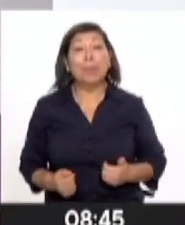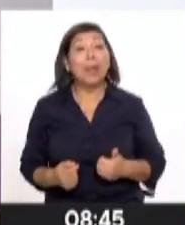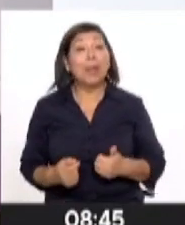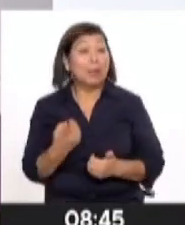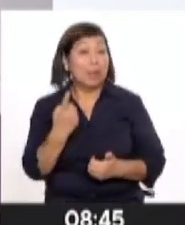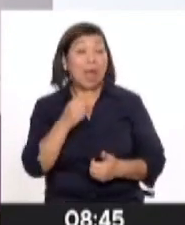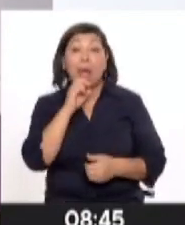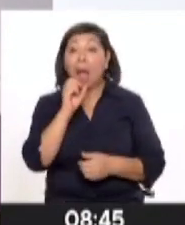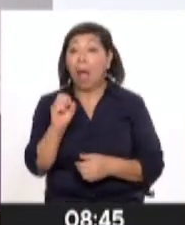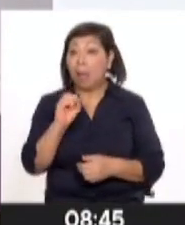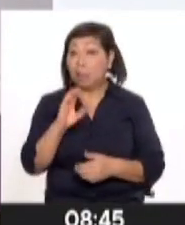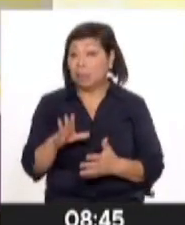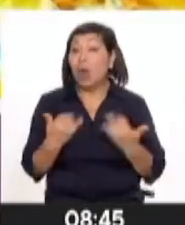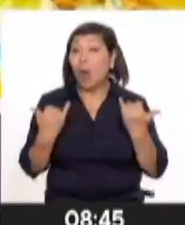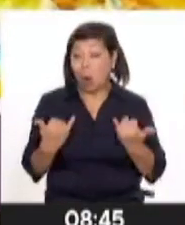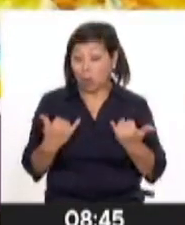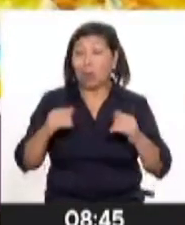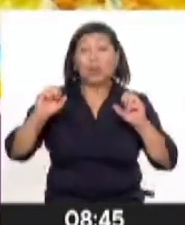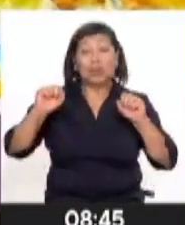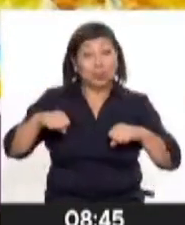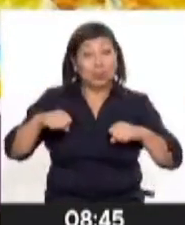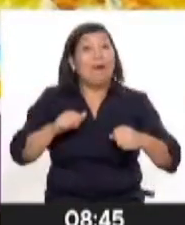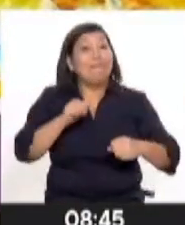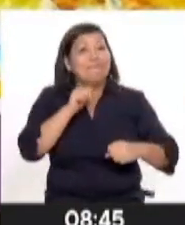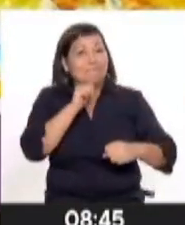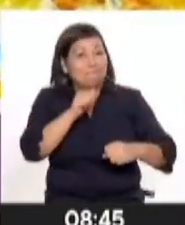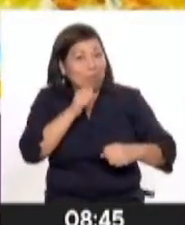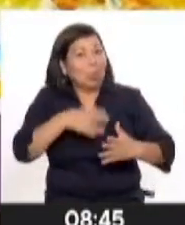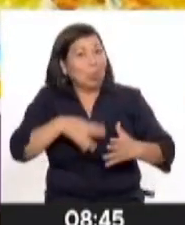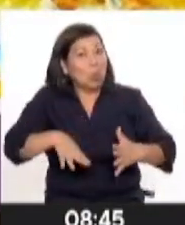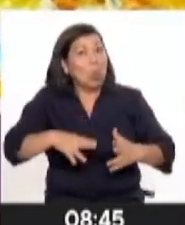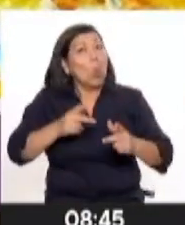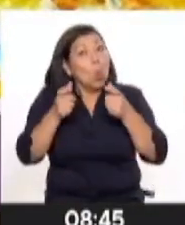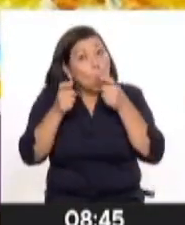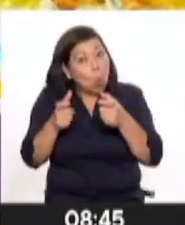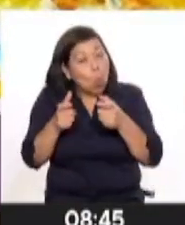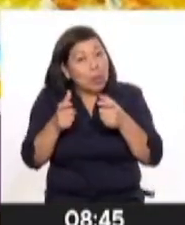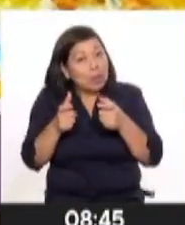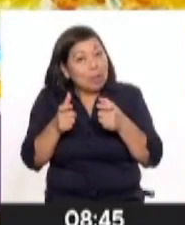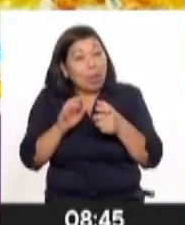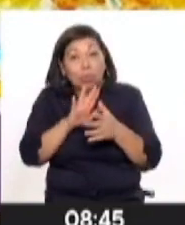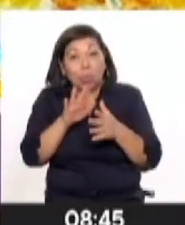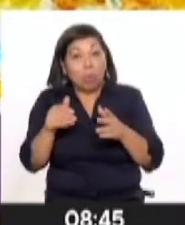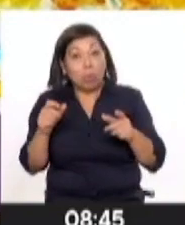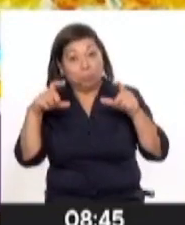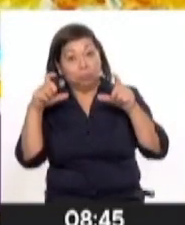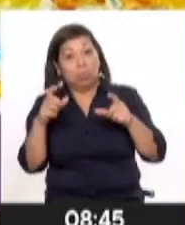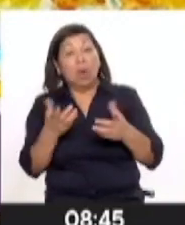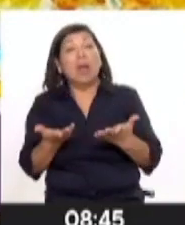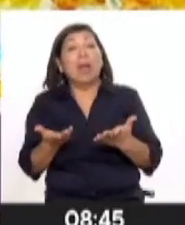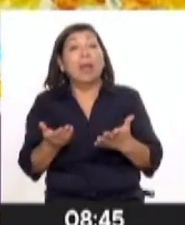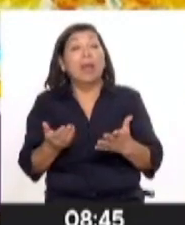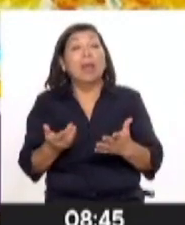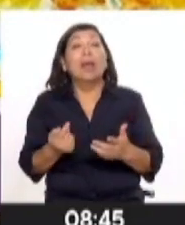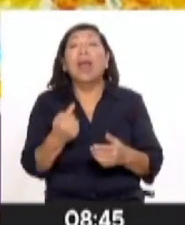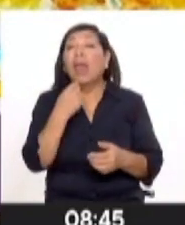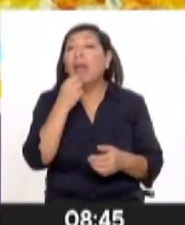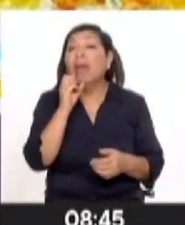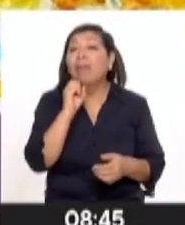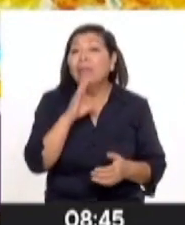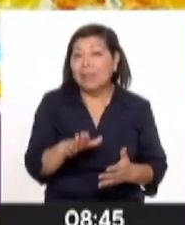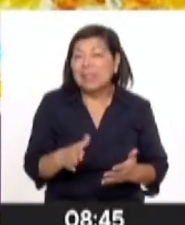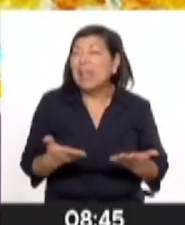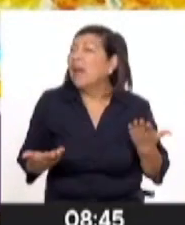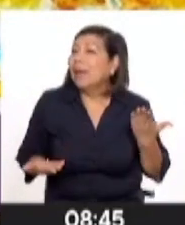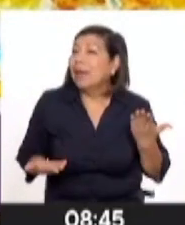comunicado nos dice que nos encontramos, sí, todavía continuamos con el estado de vigilancia, lo activo del niño costero. ¿Qué más nos dice? Nos